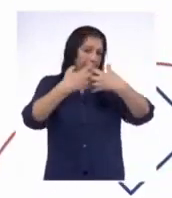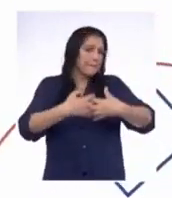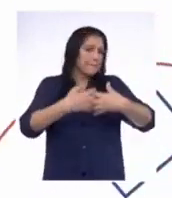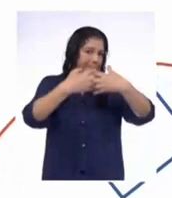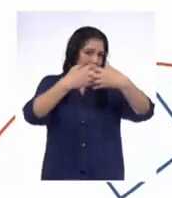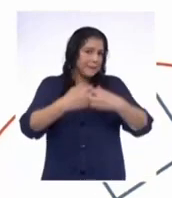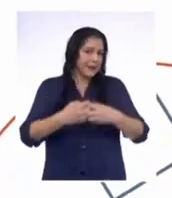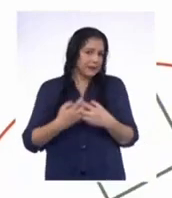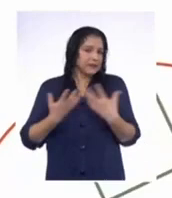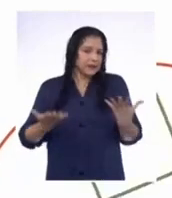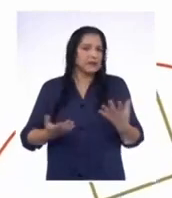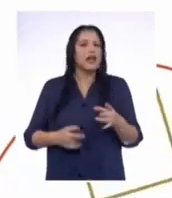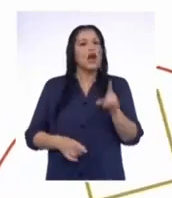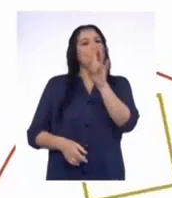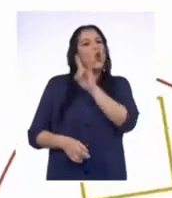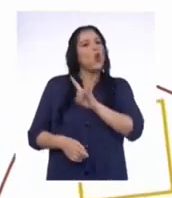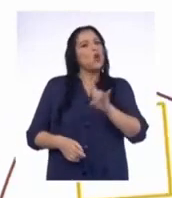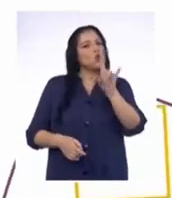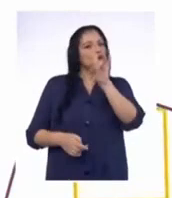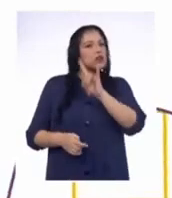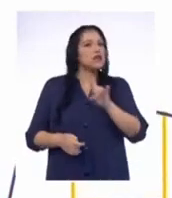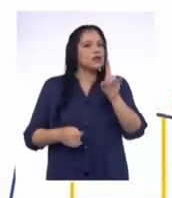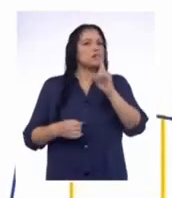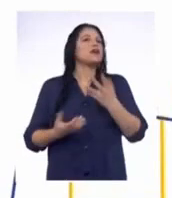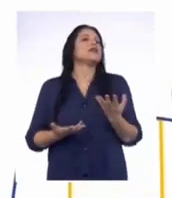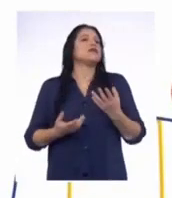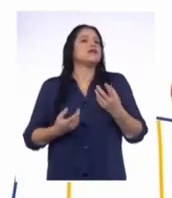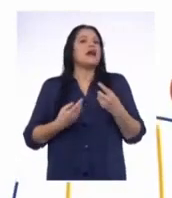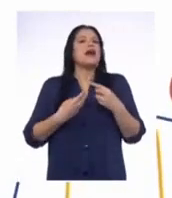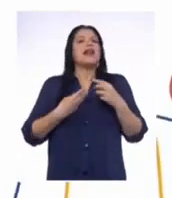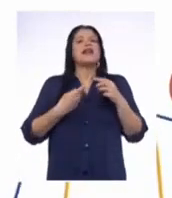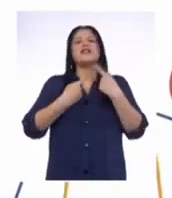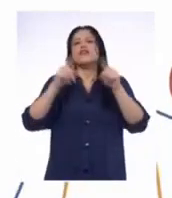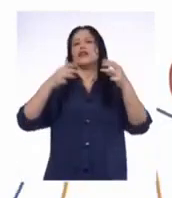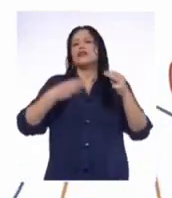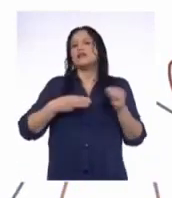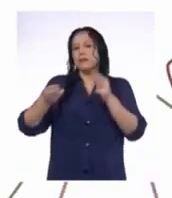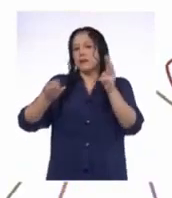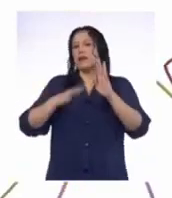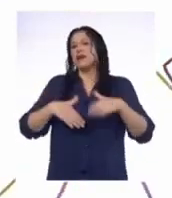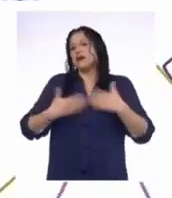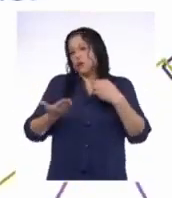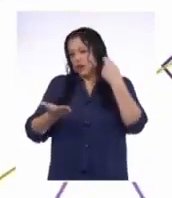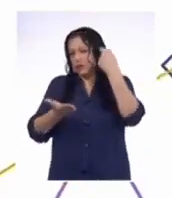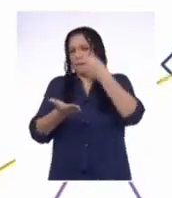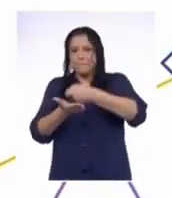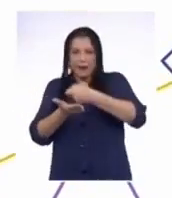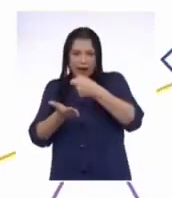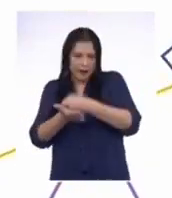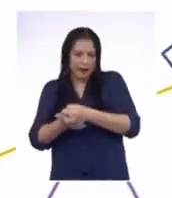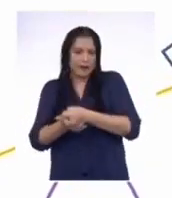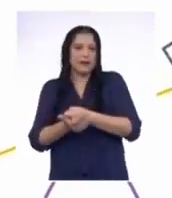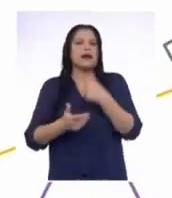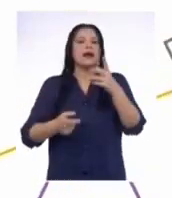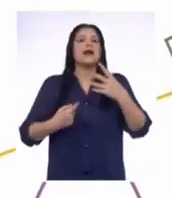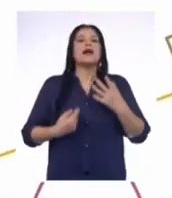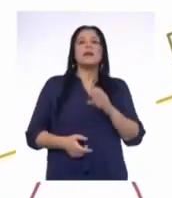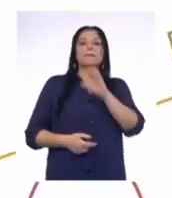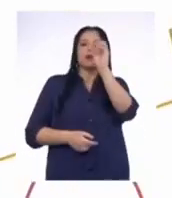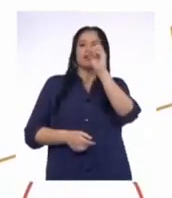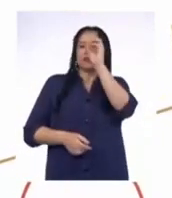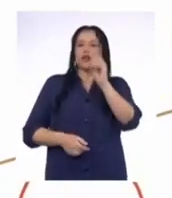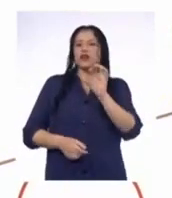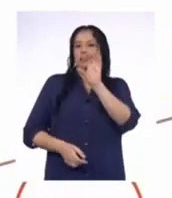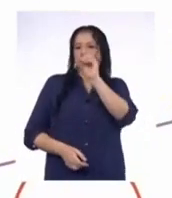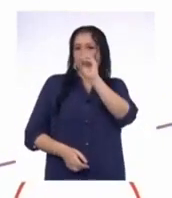financiero utilizando los medios de pago que la ley permite. La tasa es del